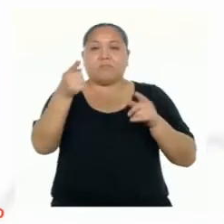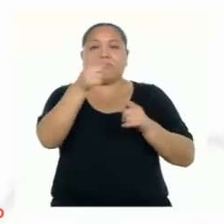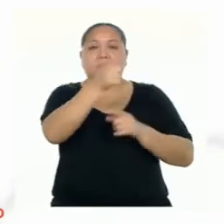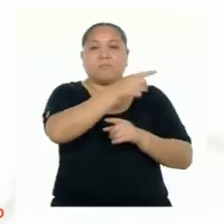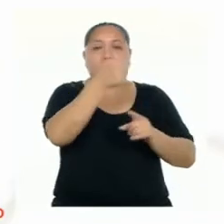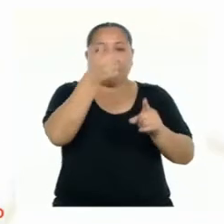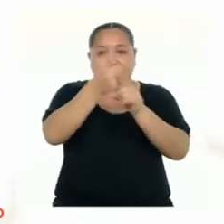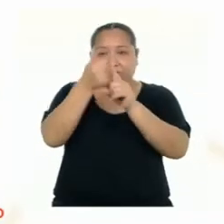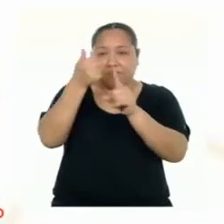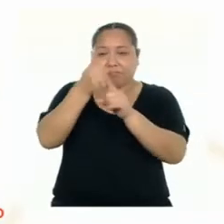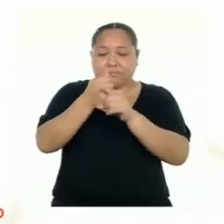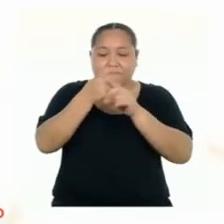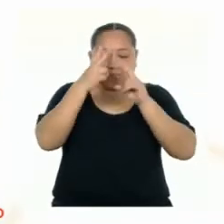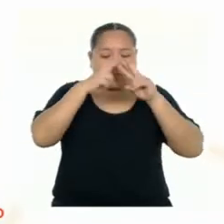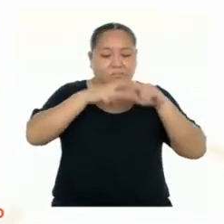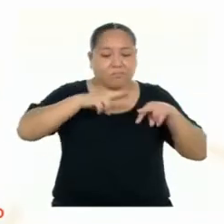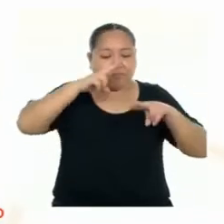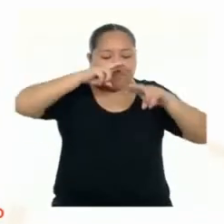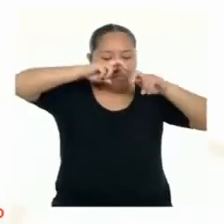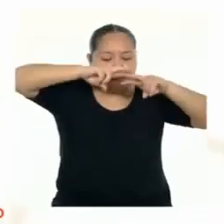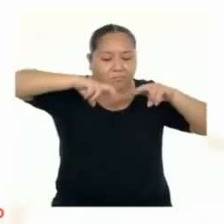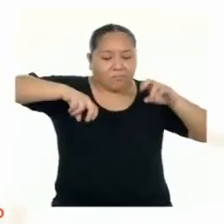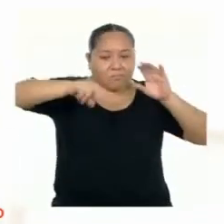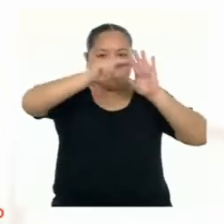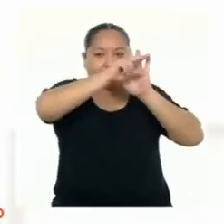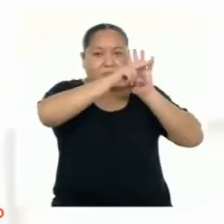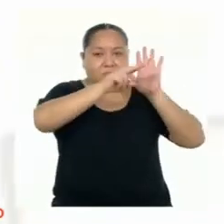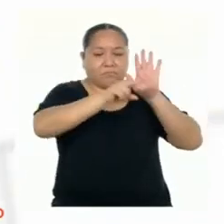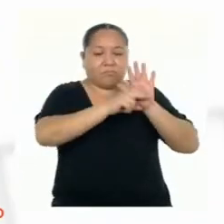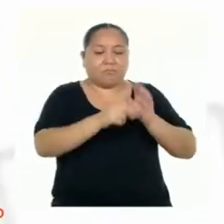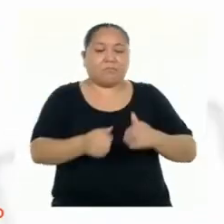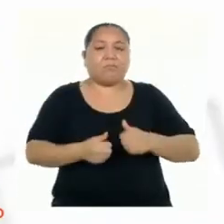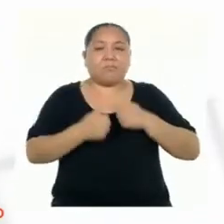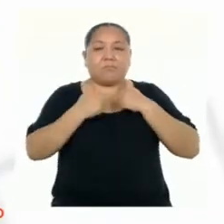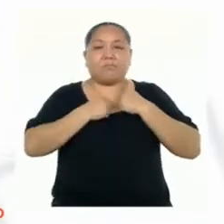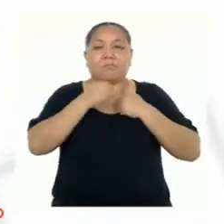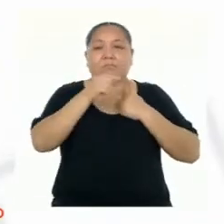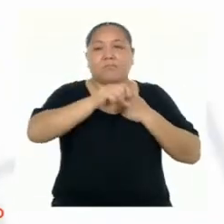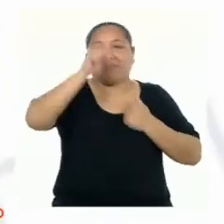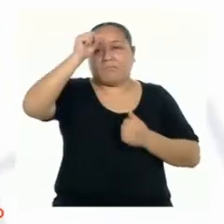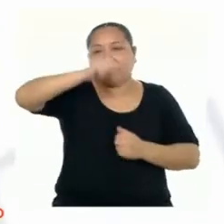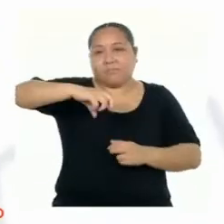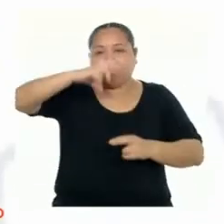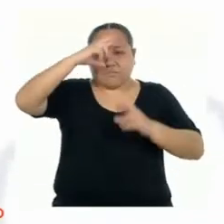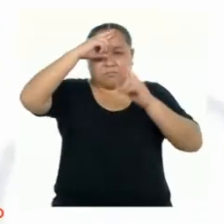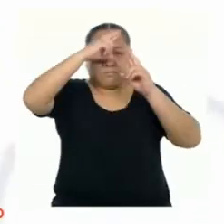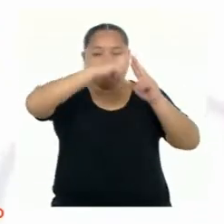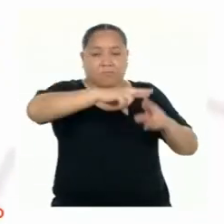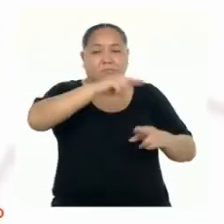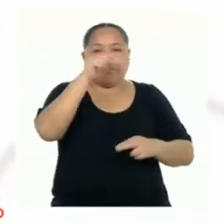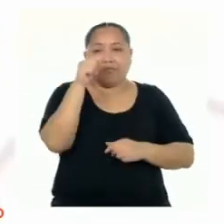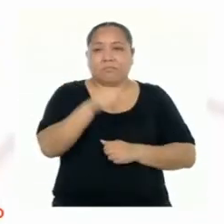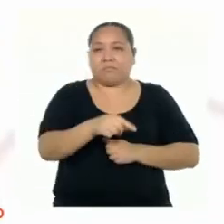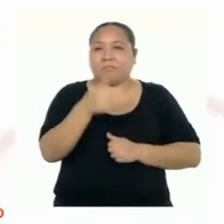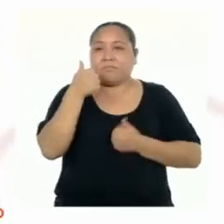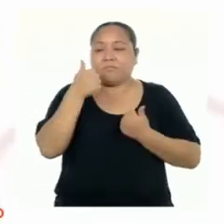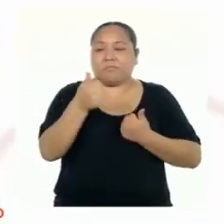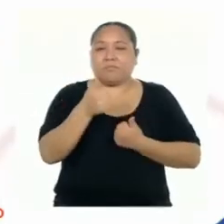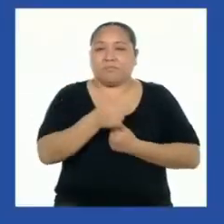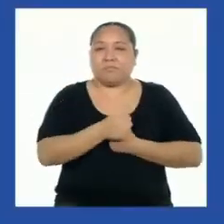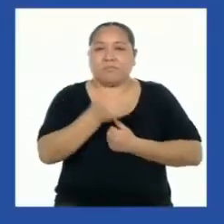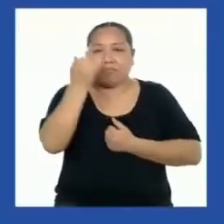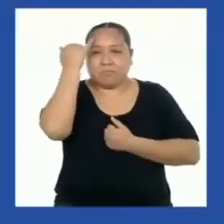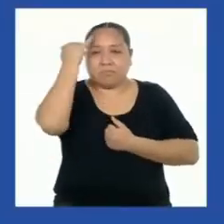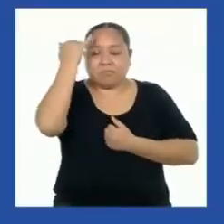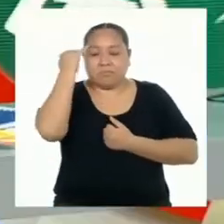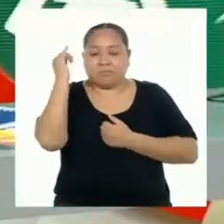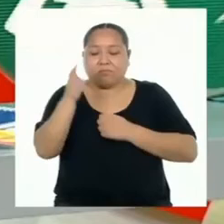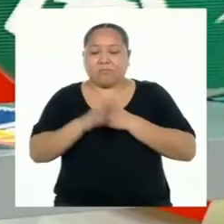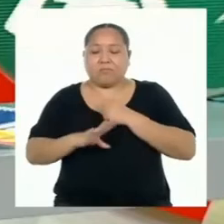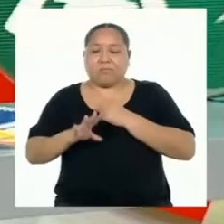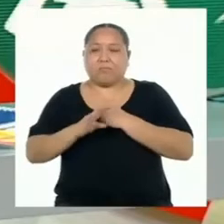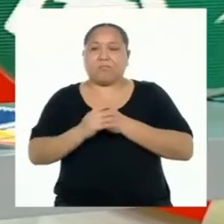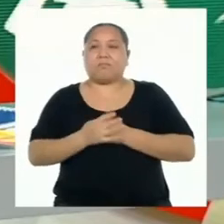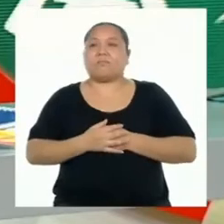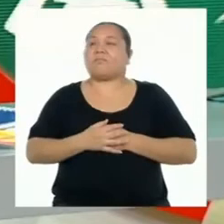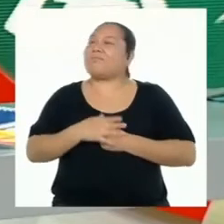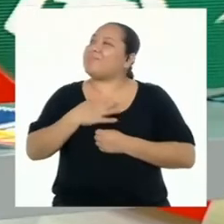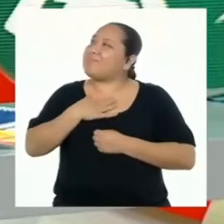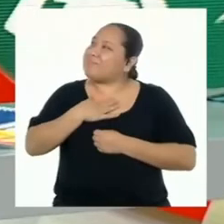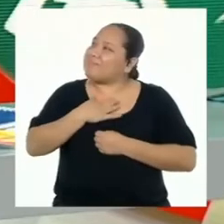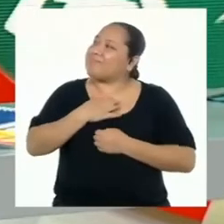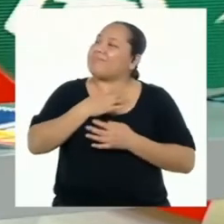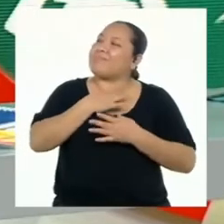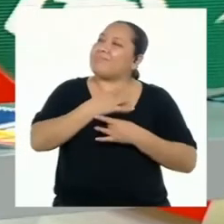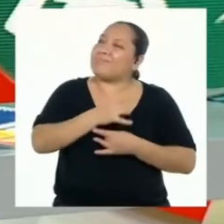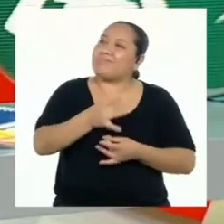normas particulares de convivencia para ver si están cumpliendo con su propósito original. ¡Qué